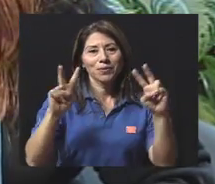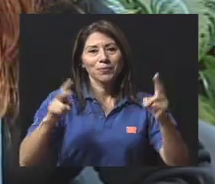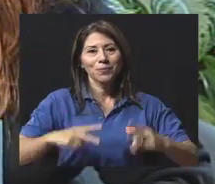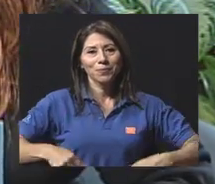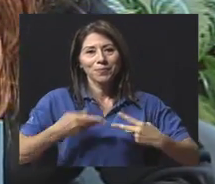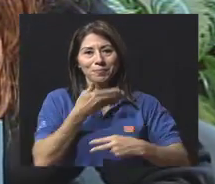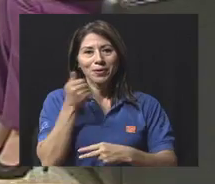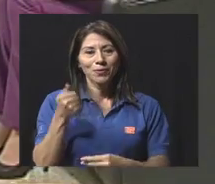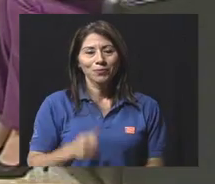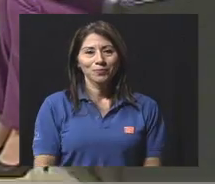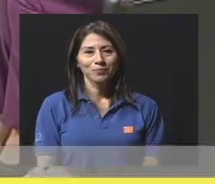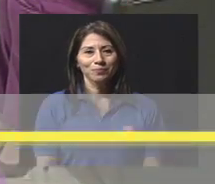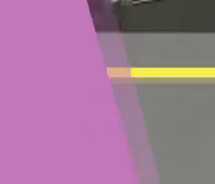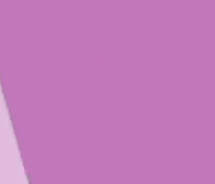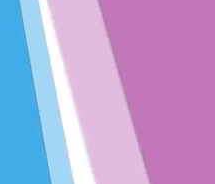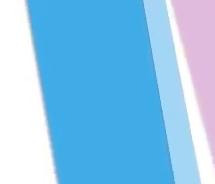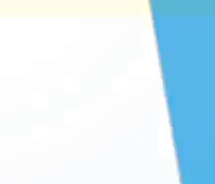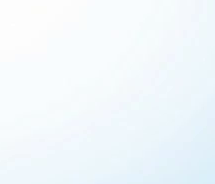vivir